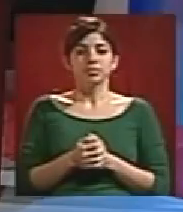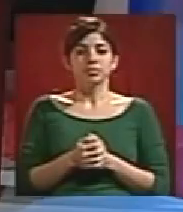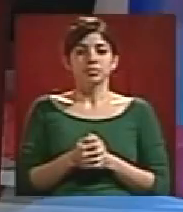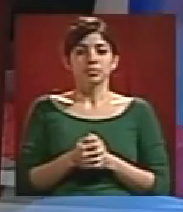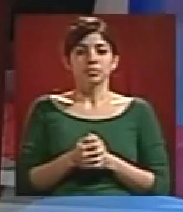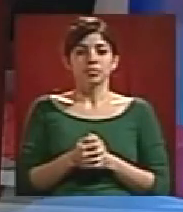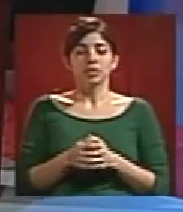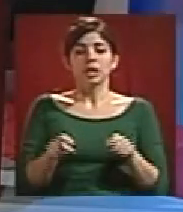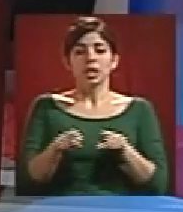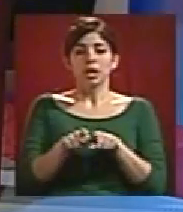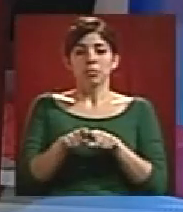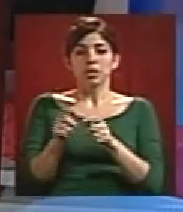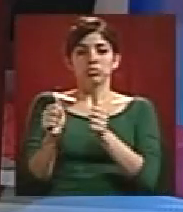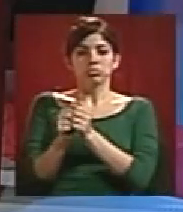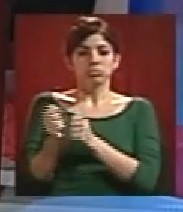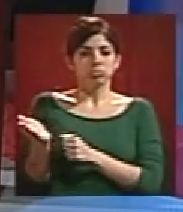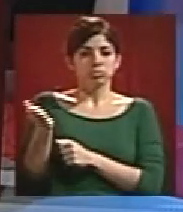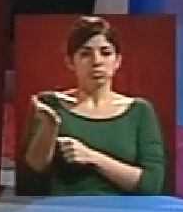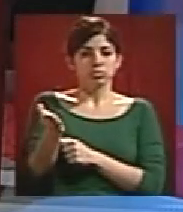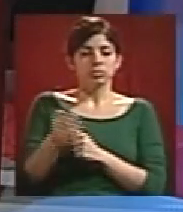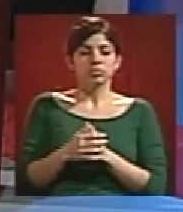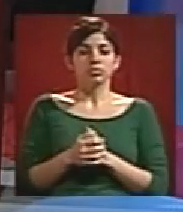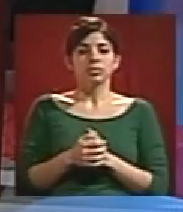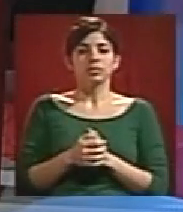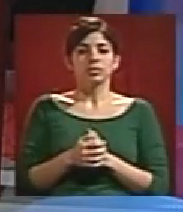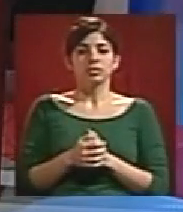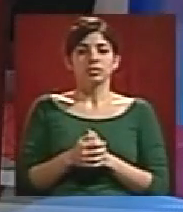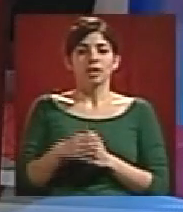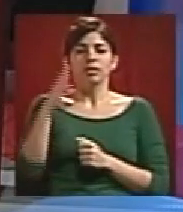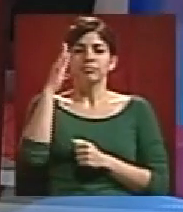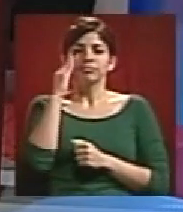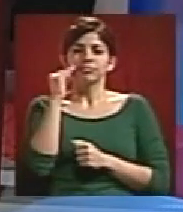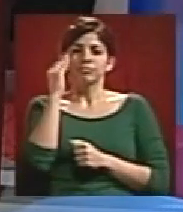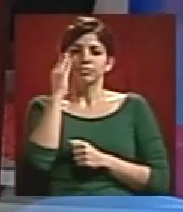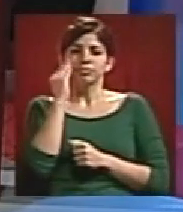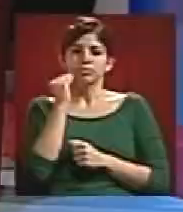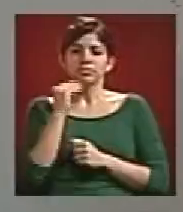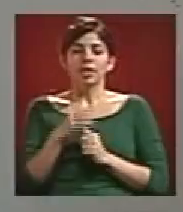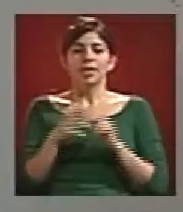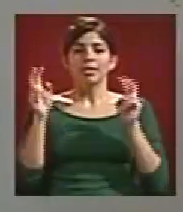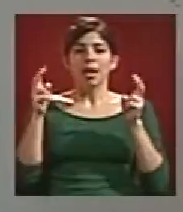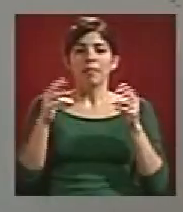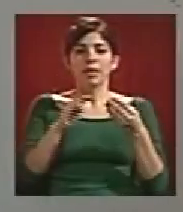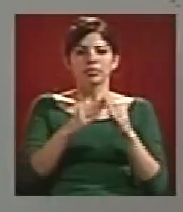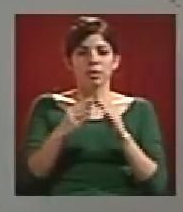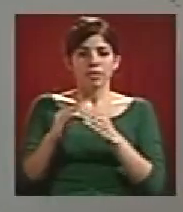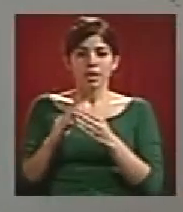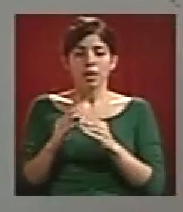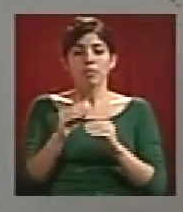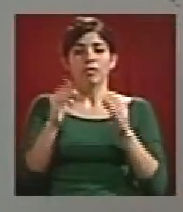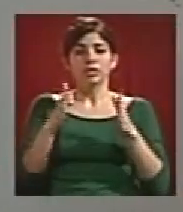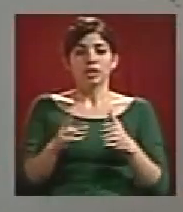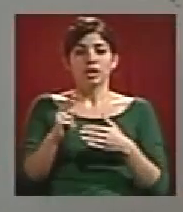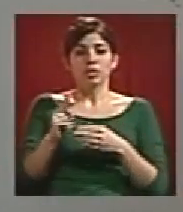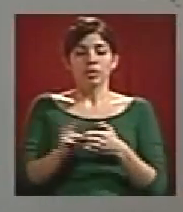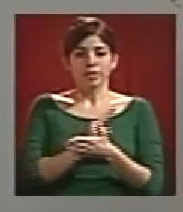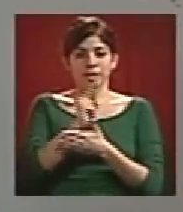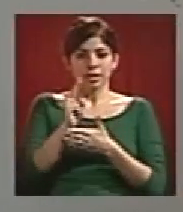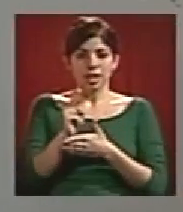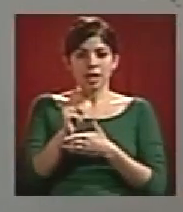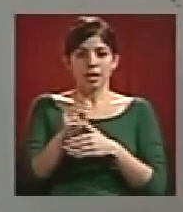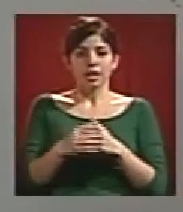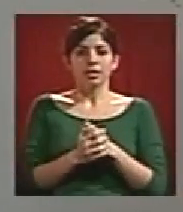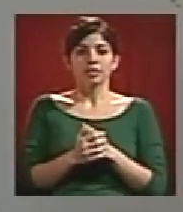Y además está con nosotros la experta en términos inmobiliarios y profesora universitaria